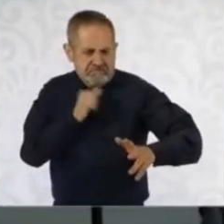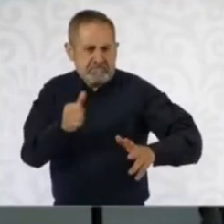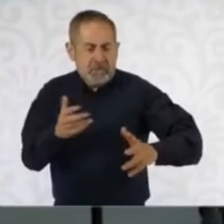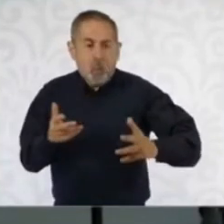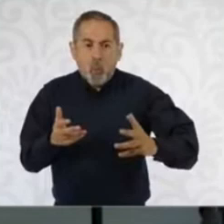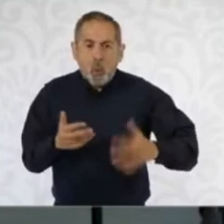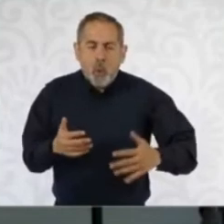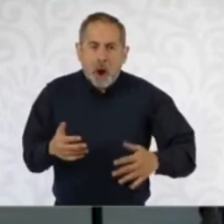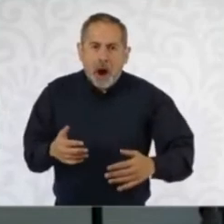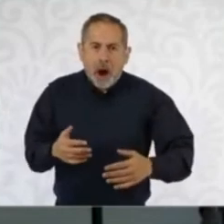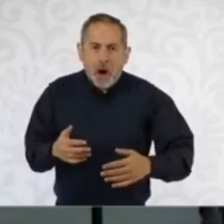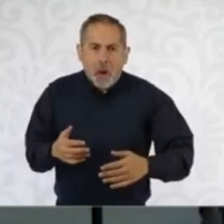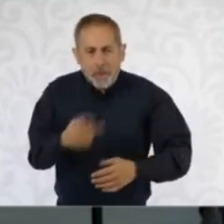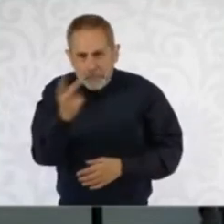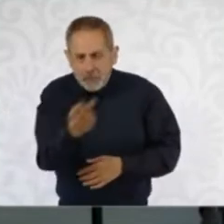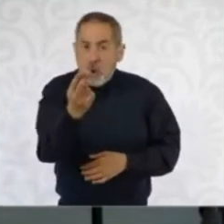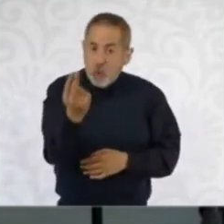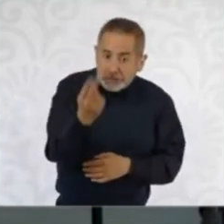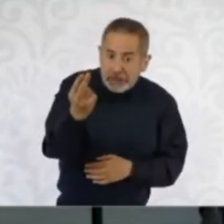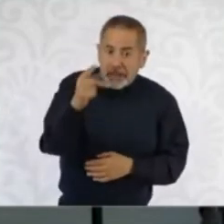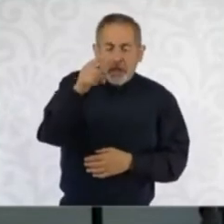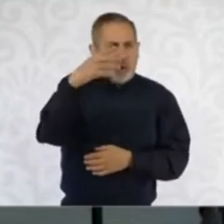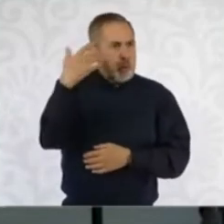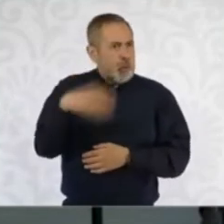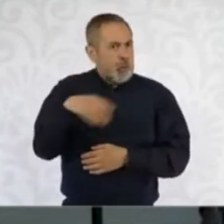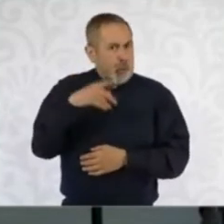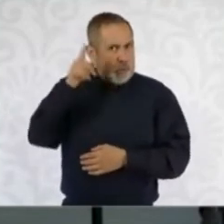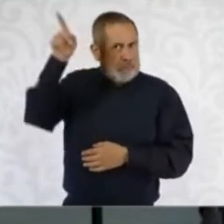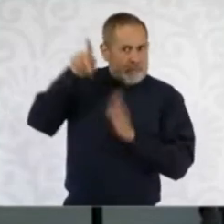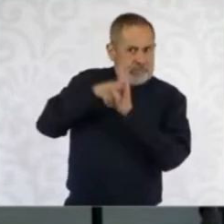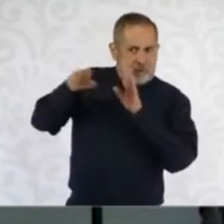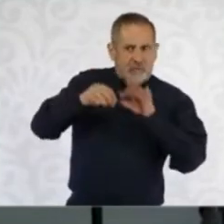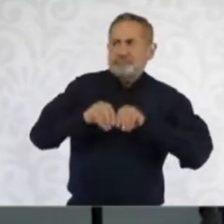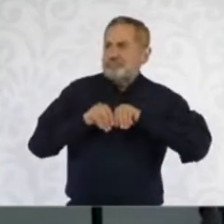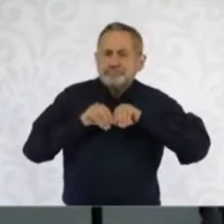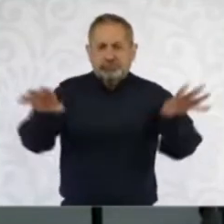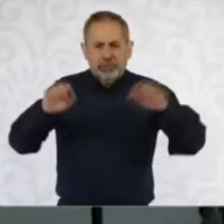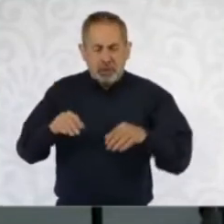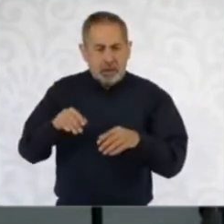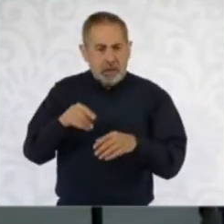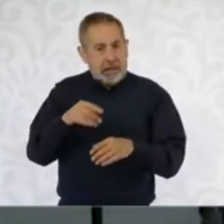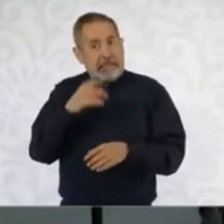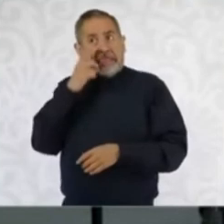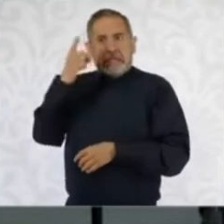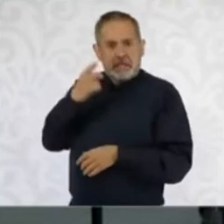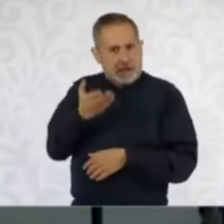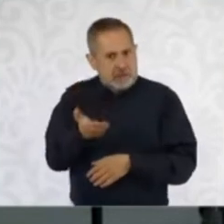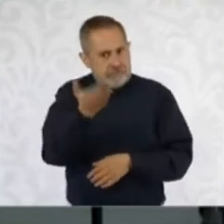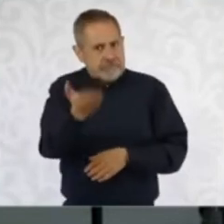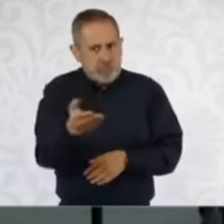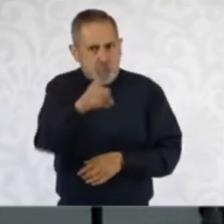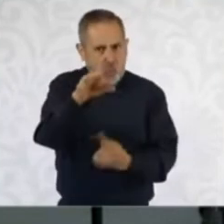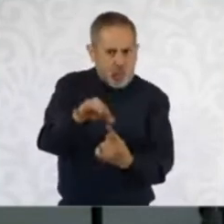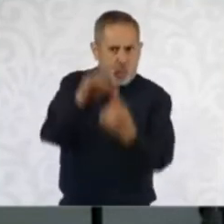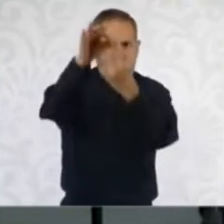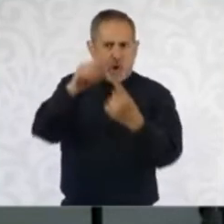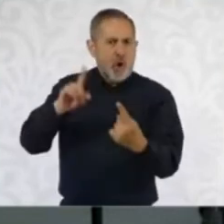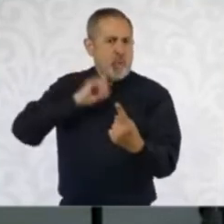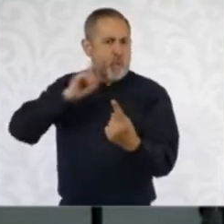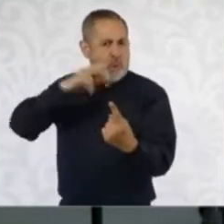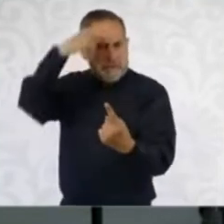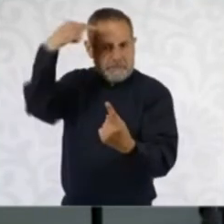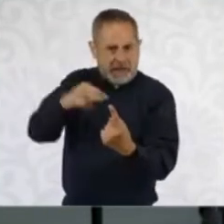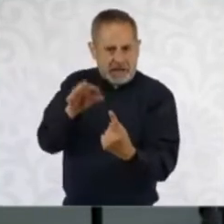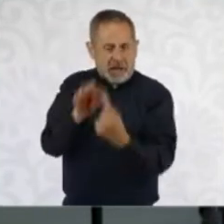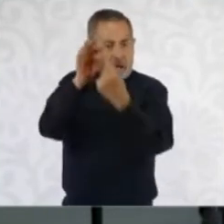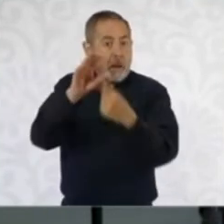Preguntarle precisamente su opinión de que usted, un rotativo, hace precisamente una distinción a una mexicana